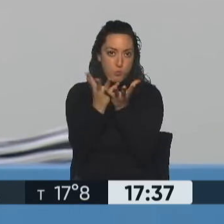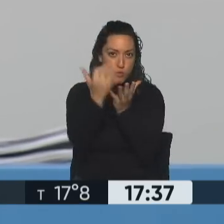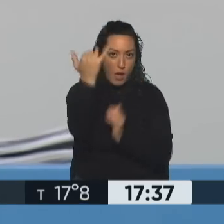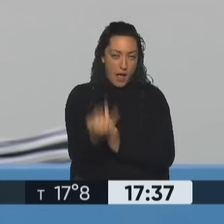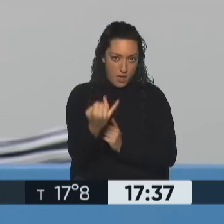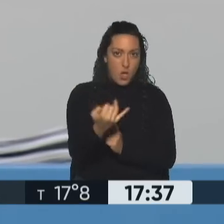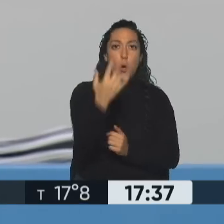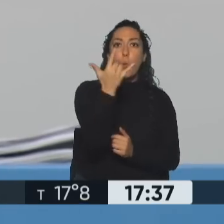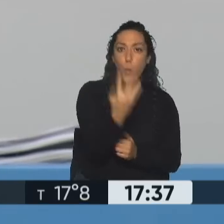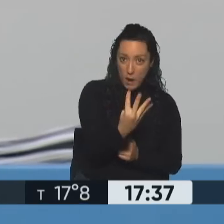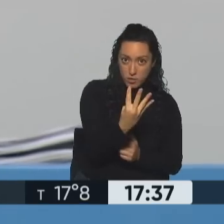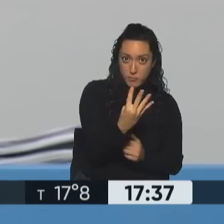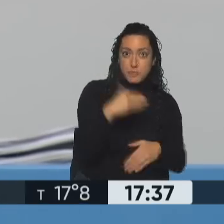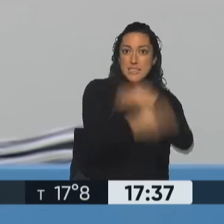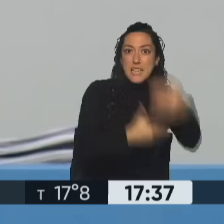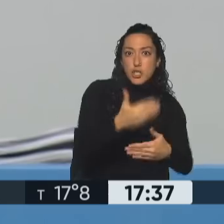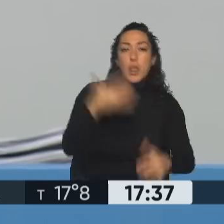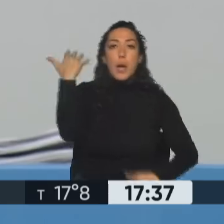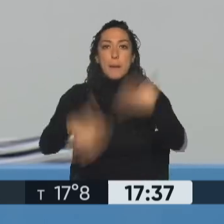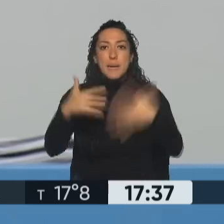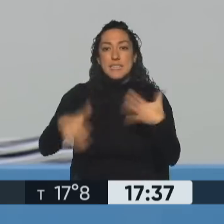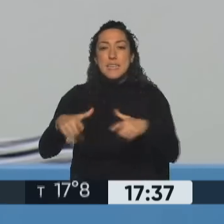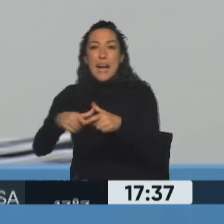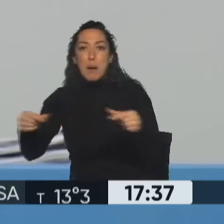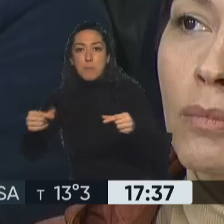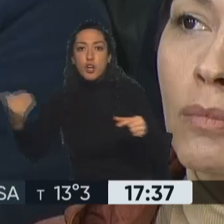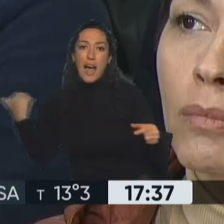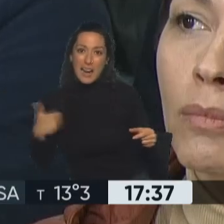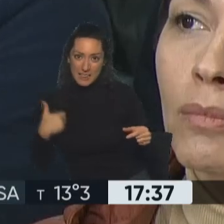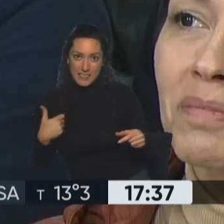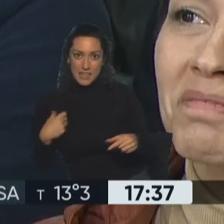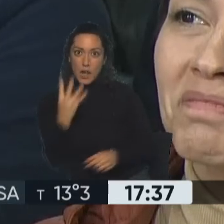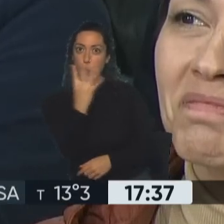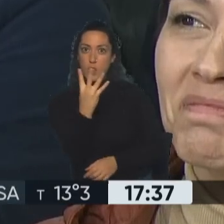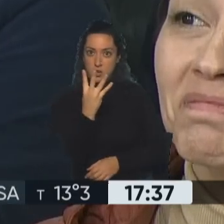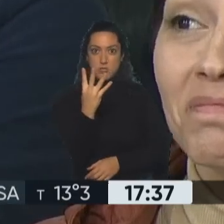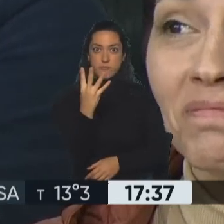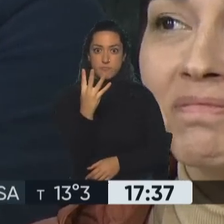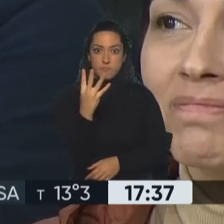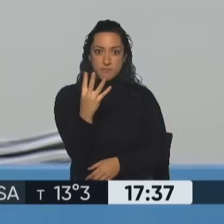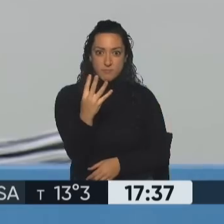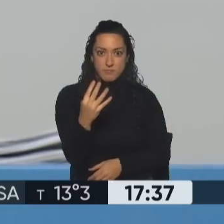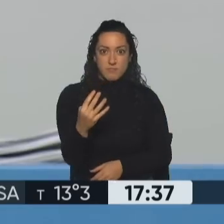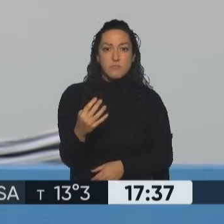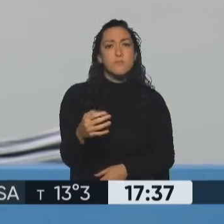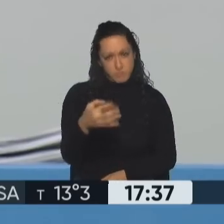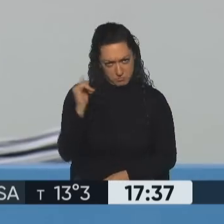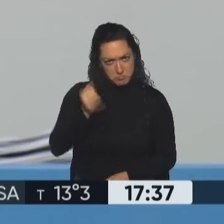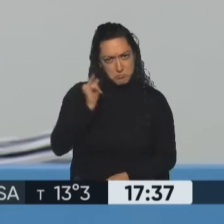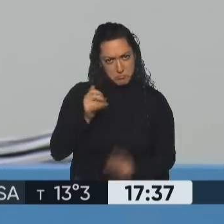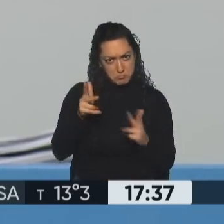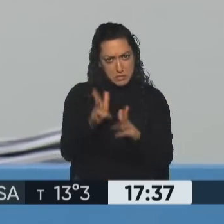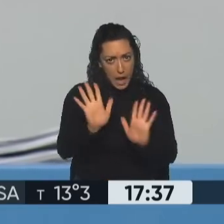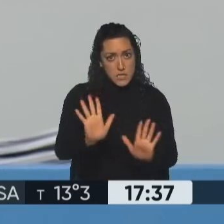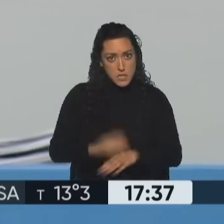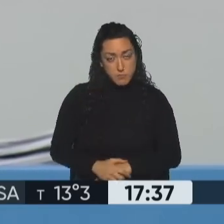los desarrollados, los emergentes, Japón y Argentina. Bueno, sí, esto lo decía muy